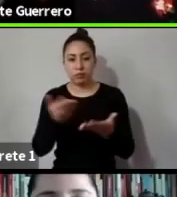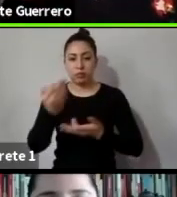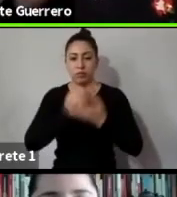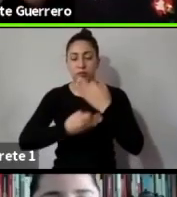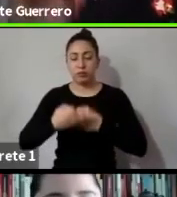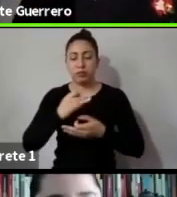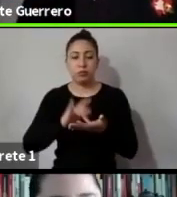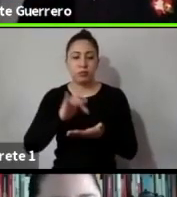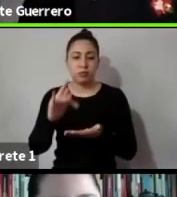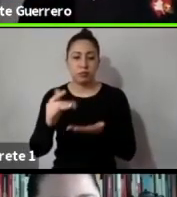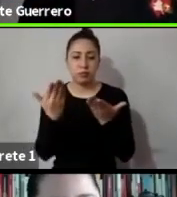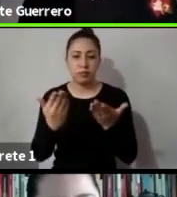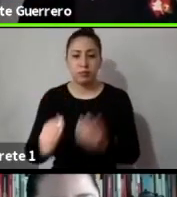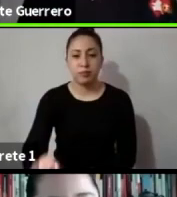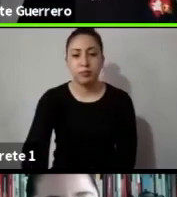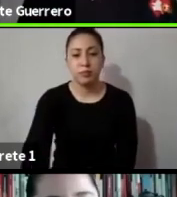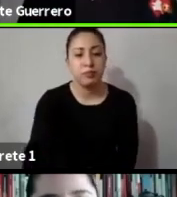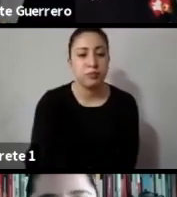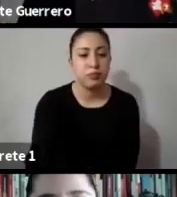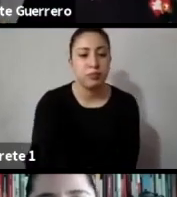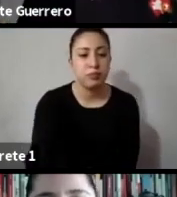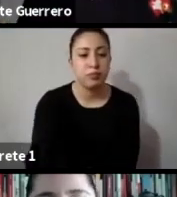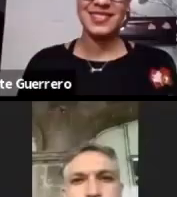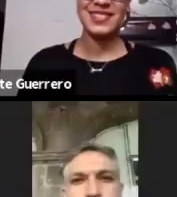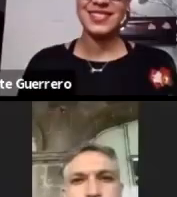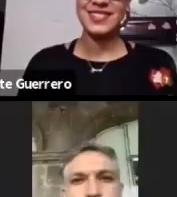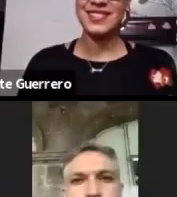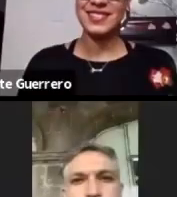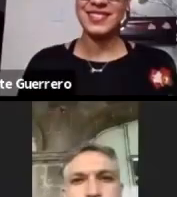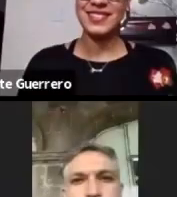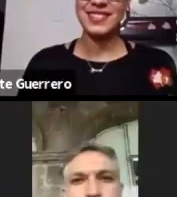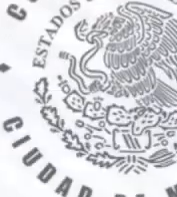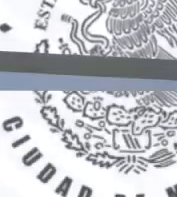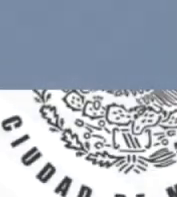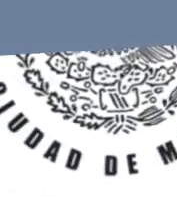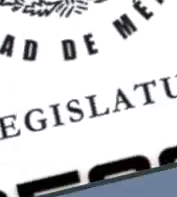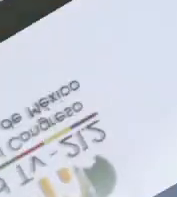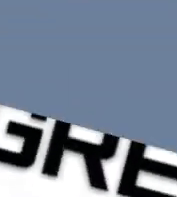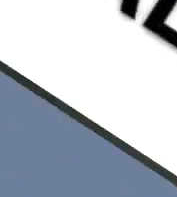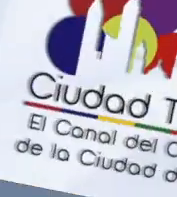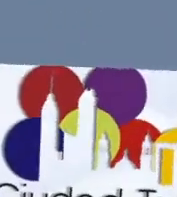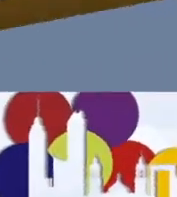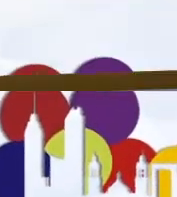Gracias, igualmente. Gracias. Hasta luego. Muy buen día. Gracias. Buen día, hasta luego. Hasta luego.